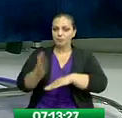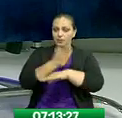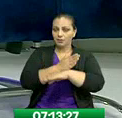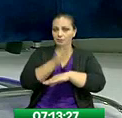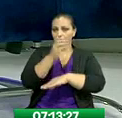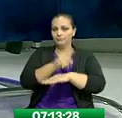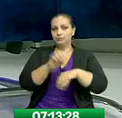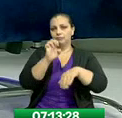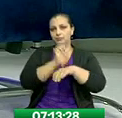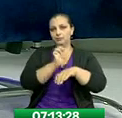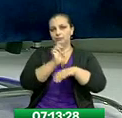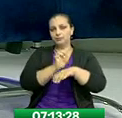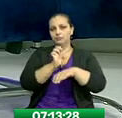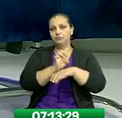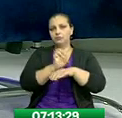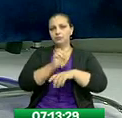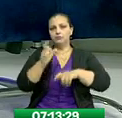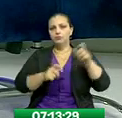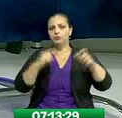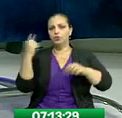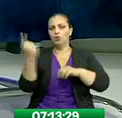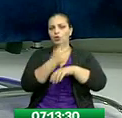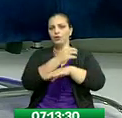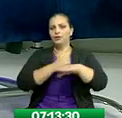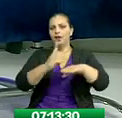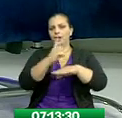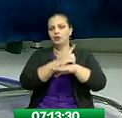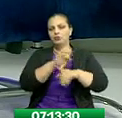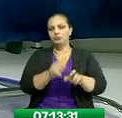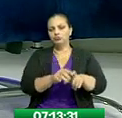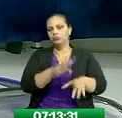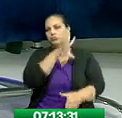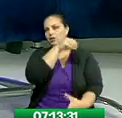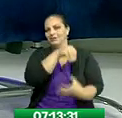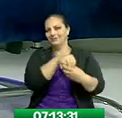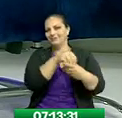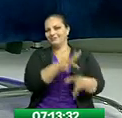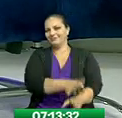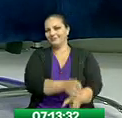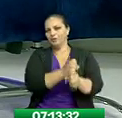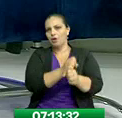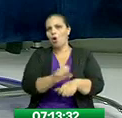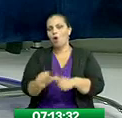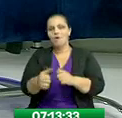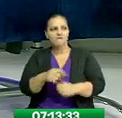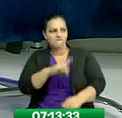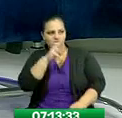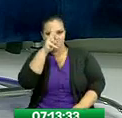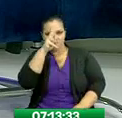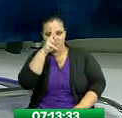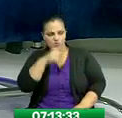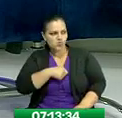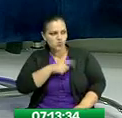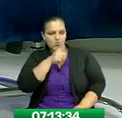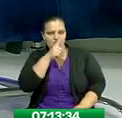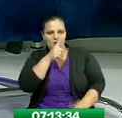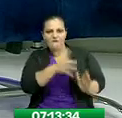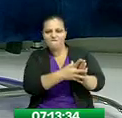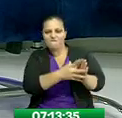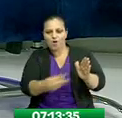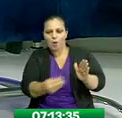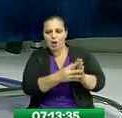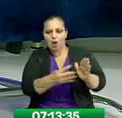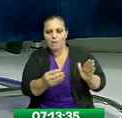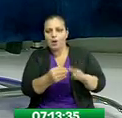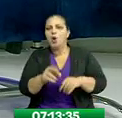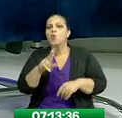implementado este dato seguro. ¿En qué consiste este sistema y de qué manera garantiza el precautelar que esos